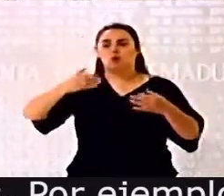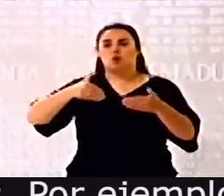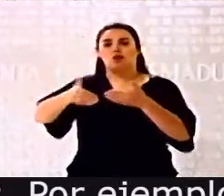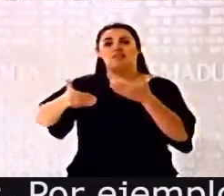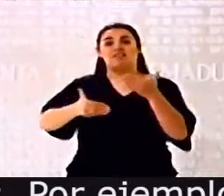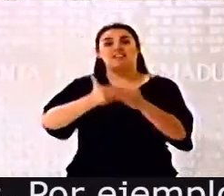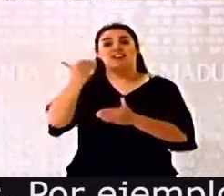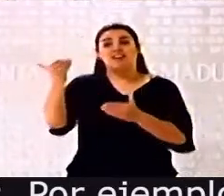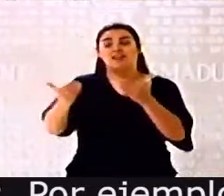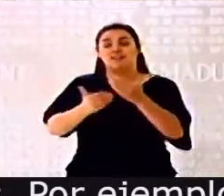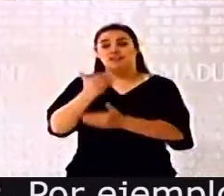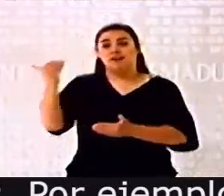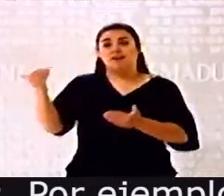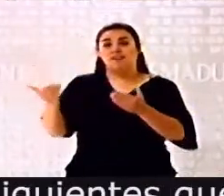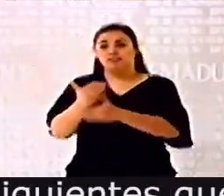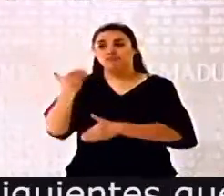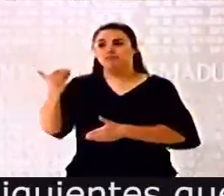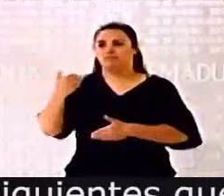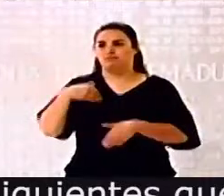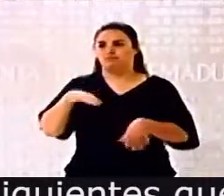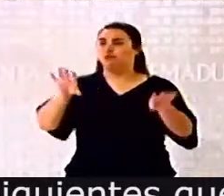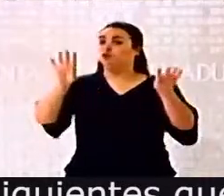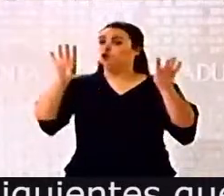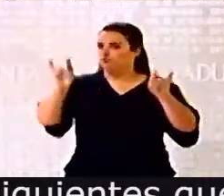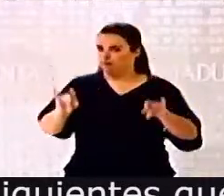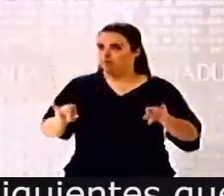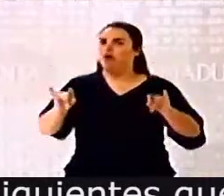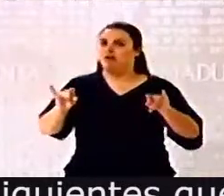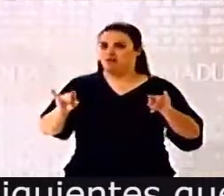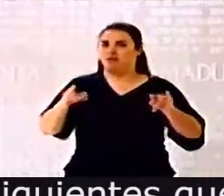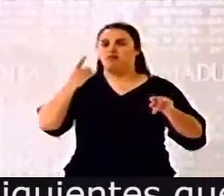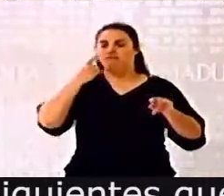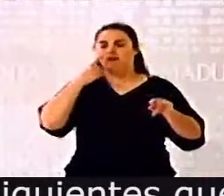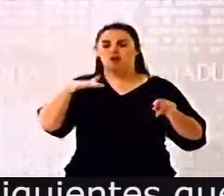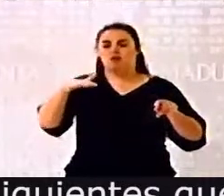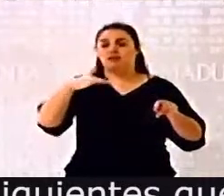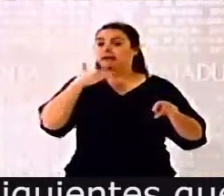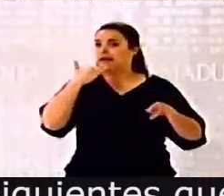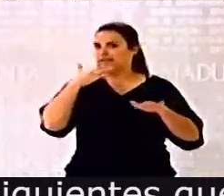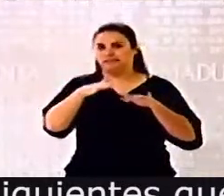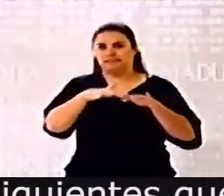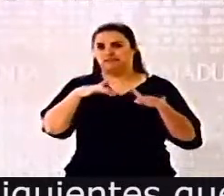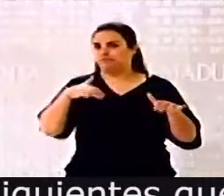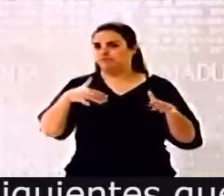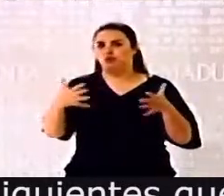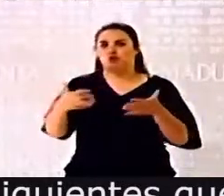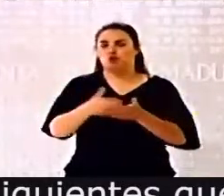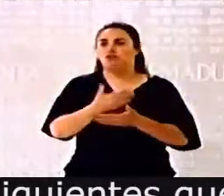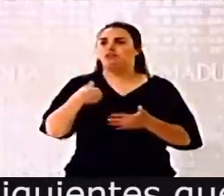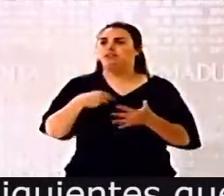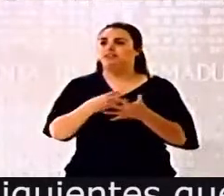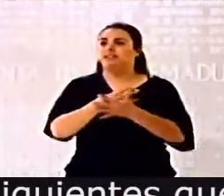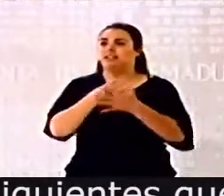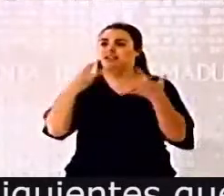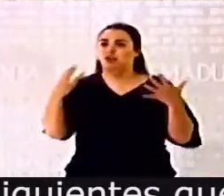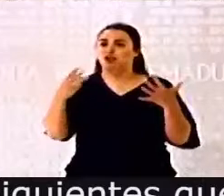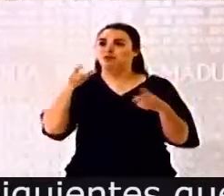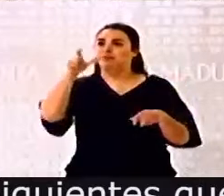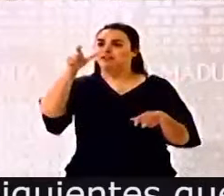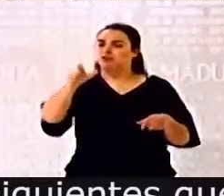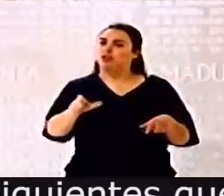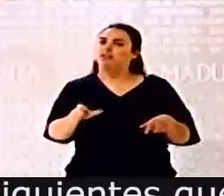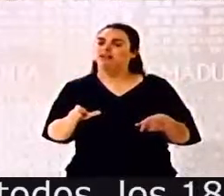días seremos capaces de confirmar buena parte, si no todos, las 18